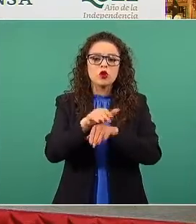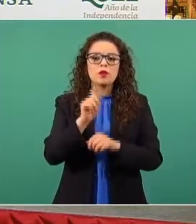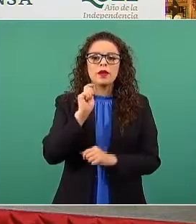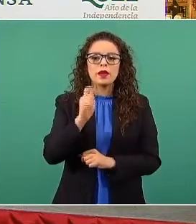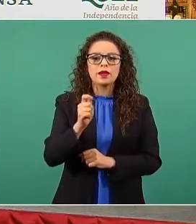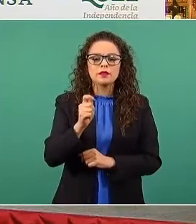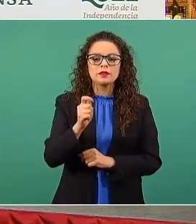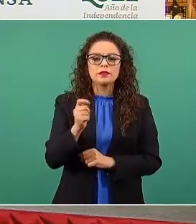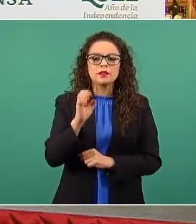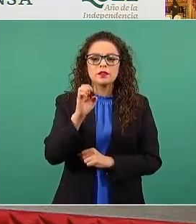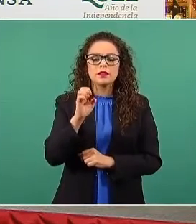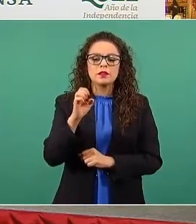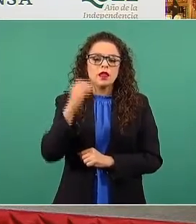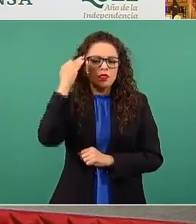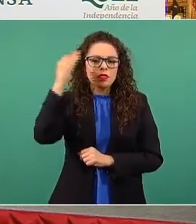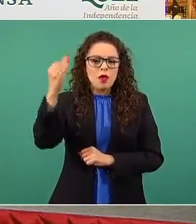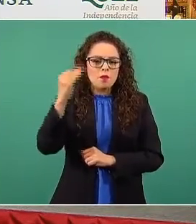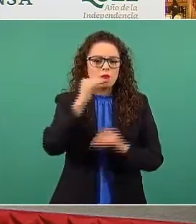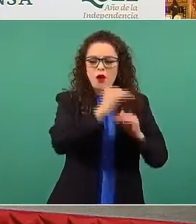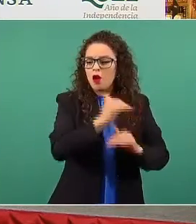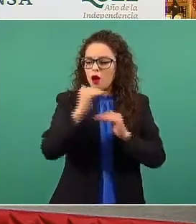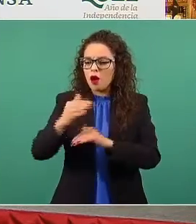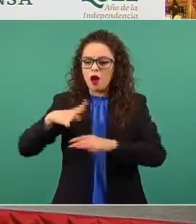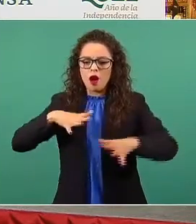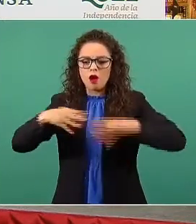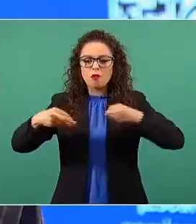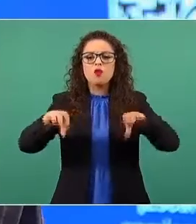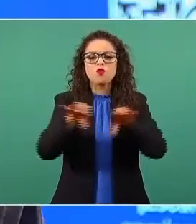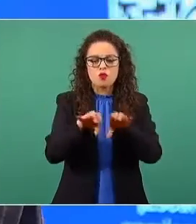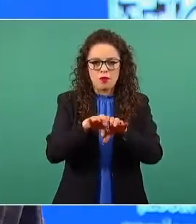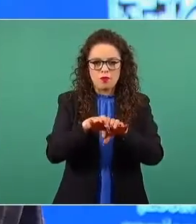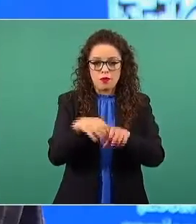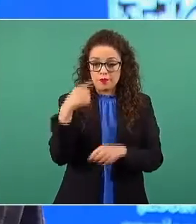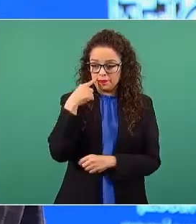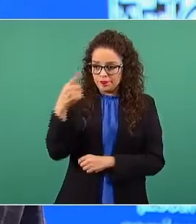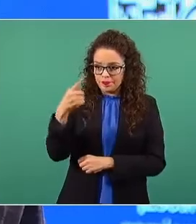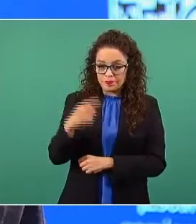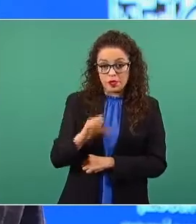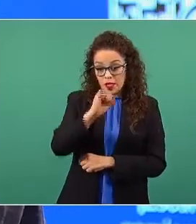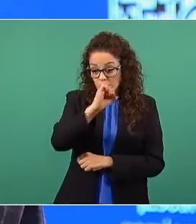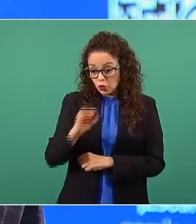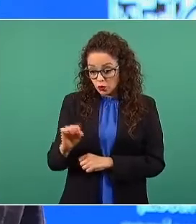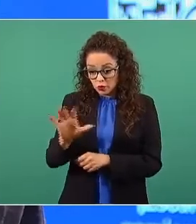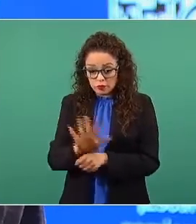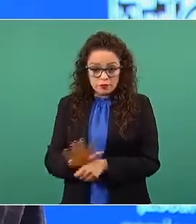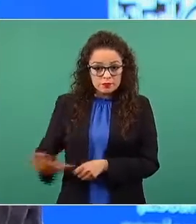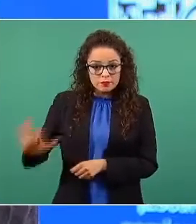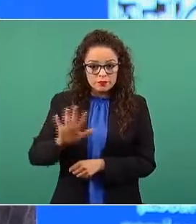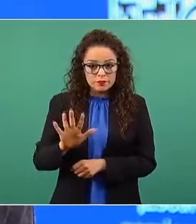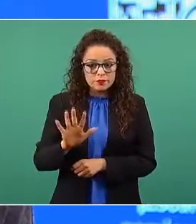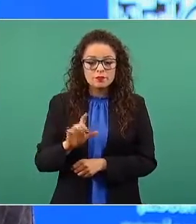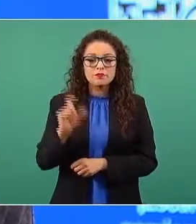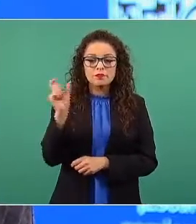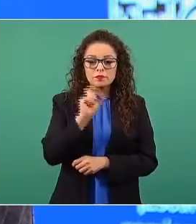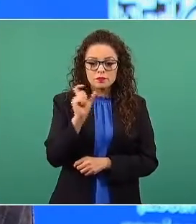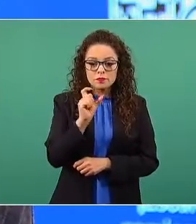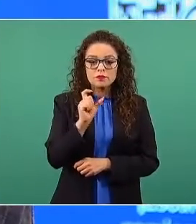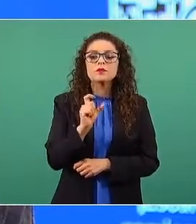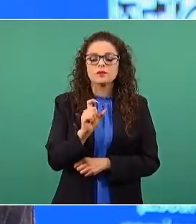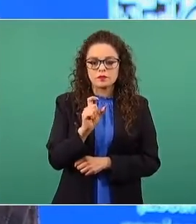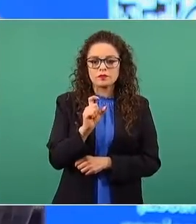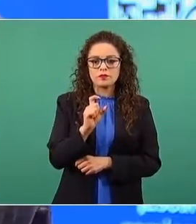algunos principales. El hemisferio sur está en otoño, rumbo al